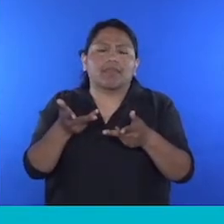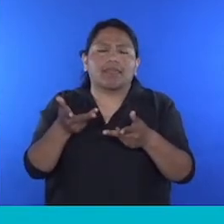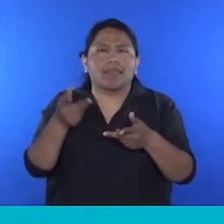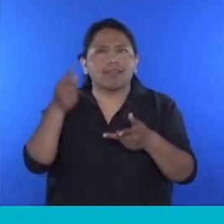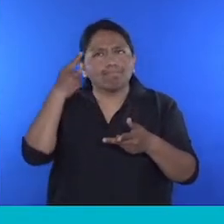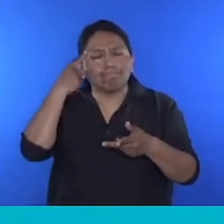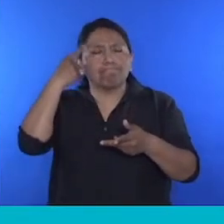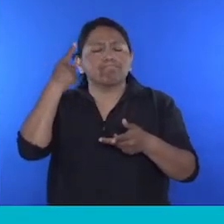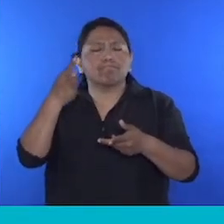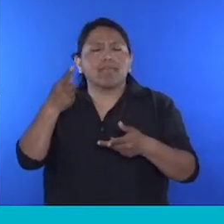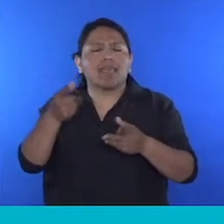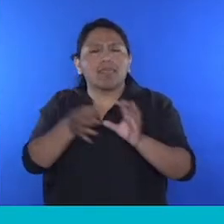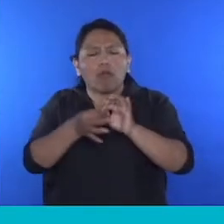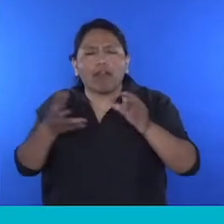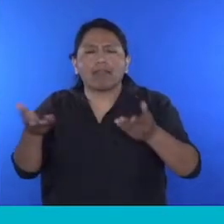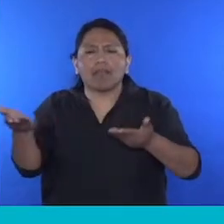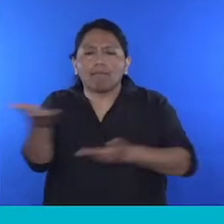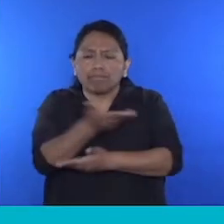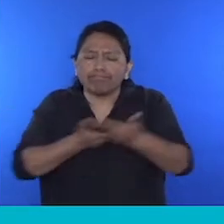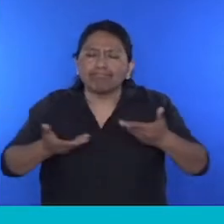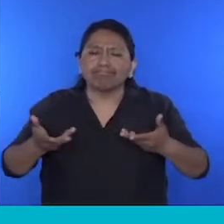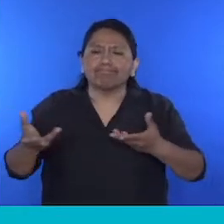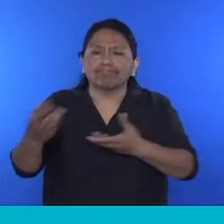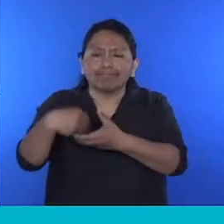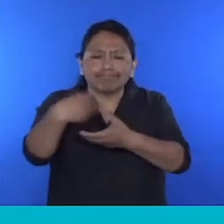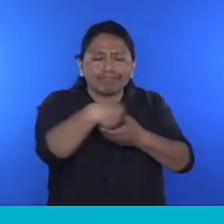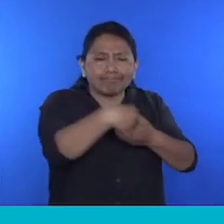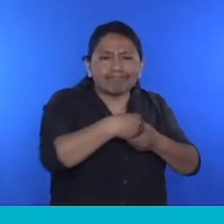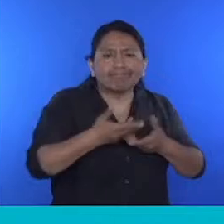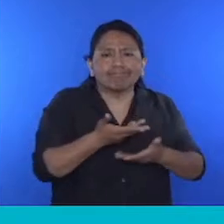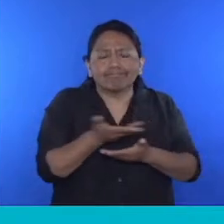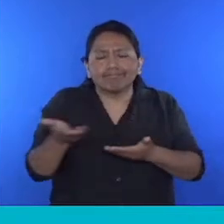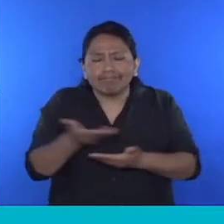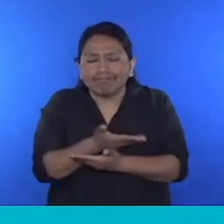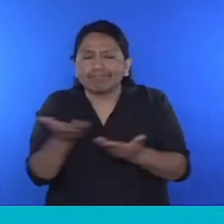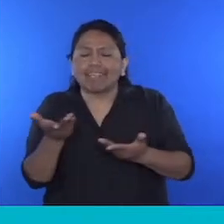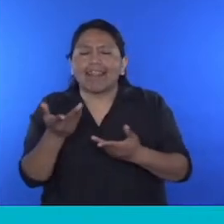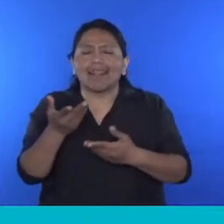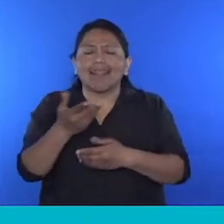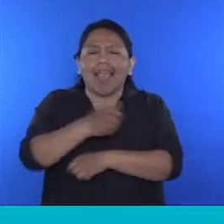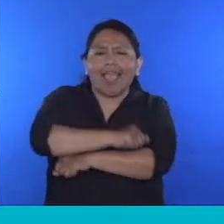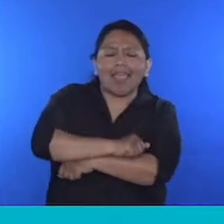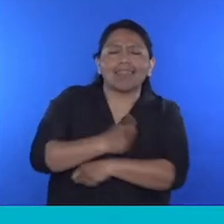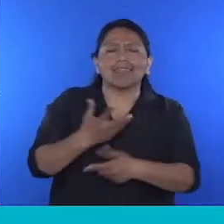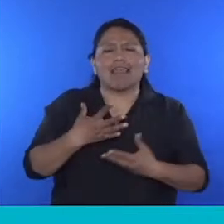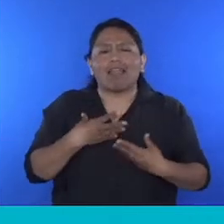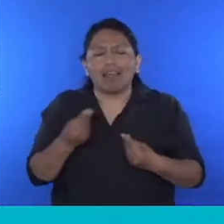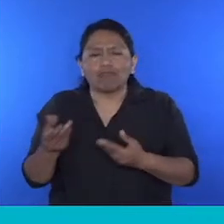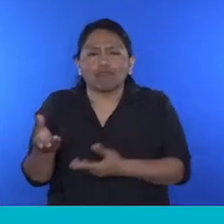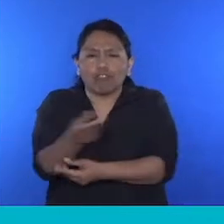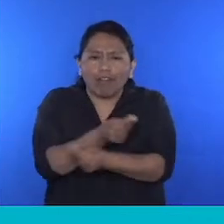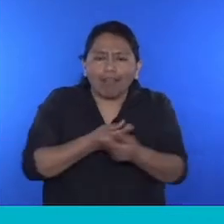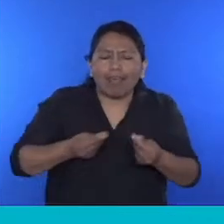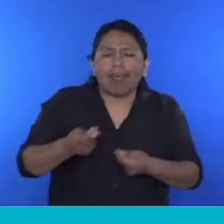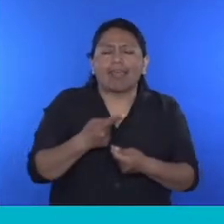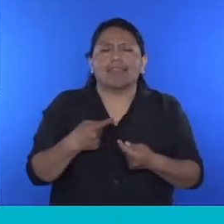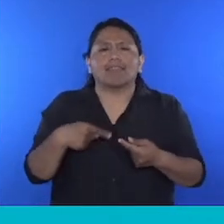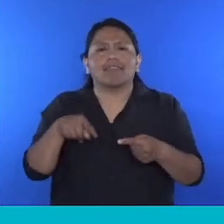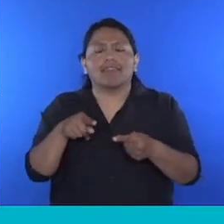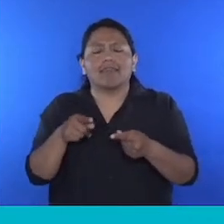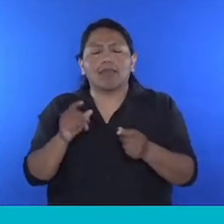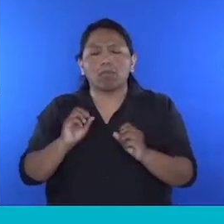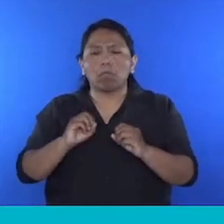creencia en la democracia participativa, la creencia en la ética de la solidaridad, la intención